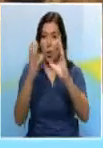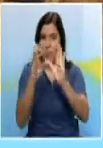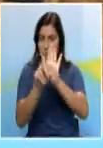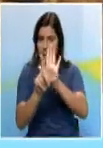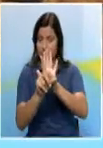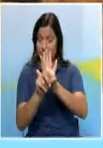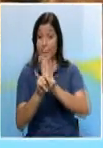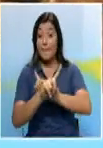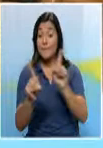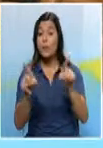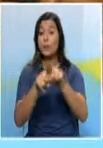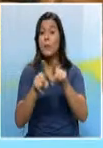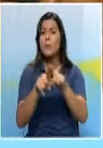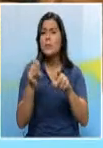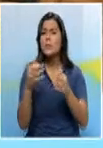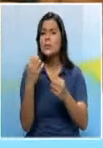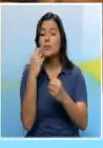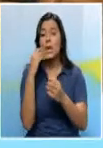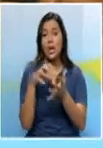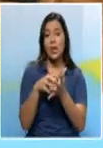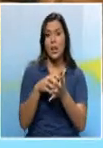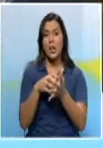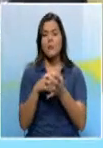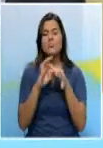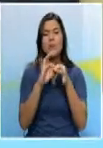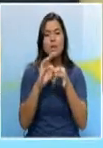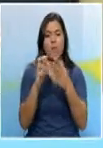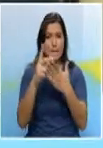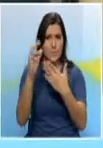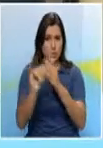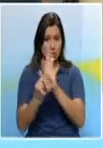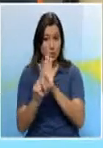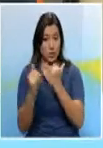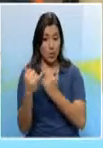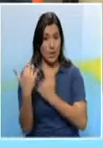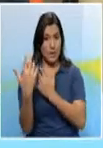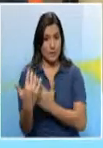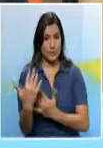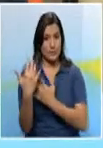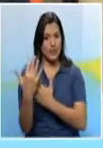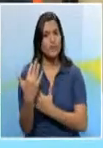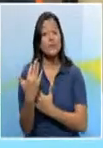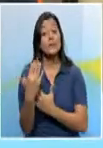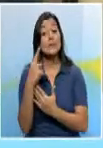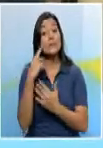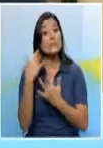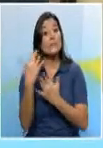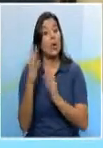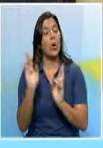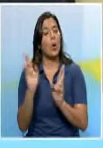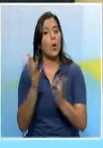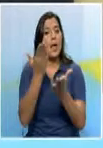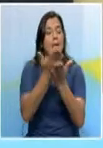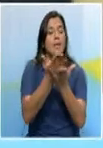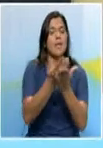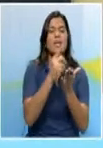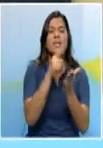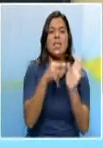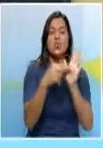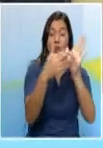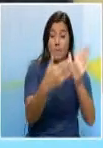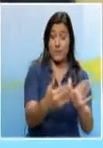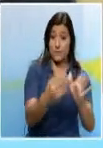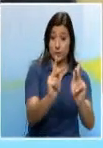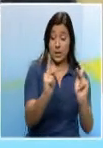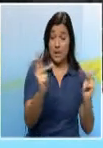plenas. Pero también había gran expectativa por el proyecto de ley que se espera entreguen los representantes de las